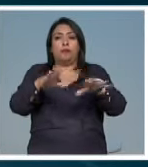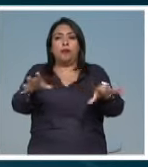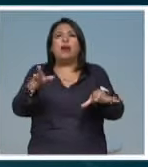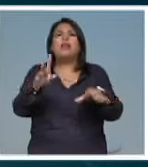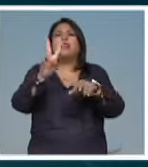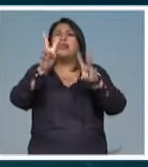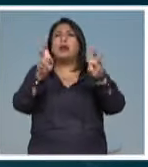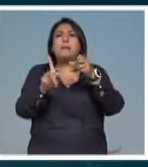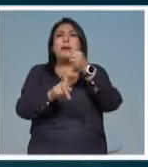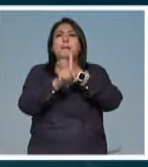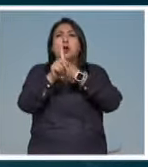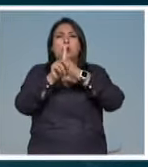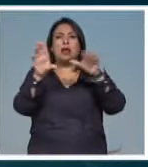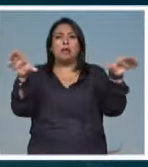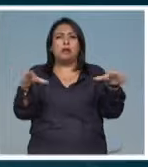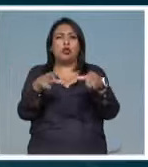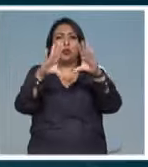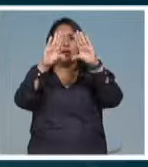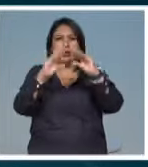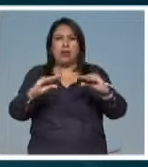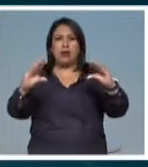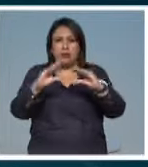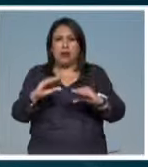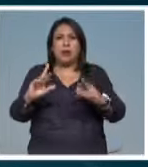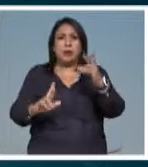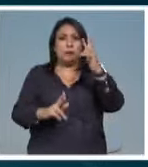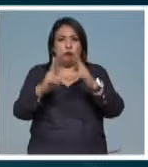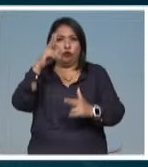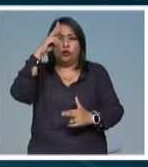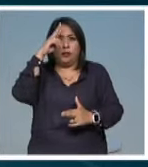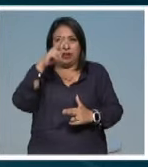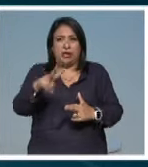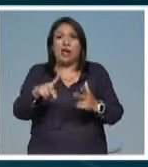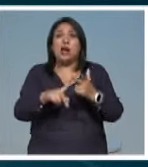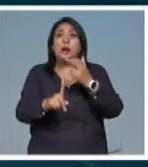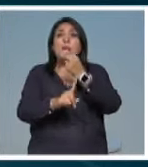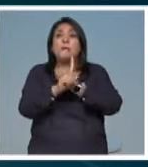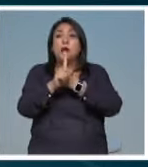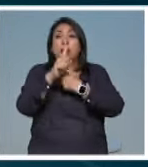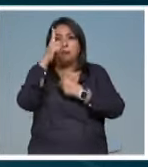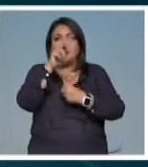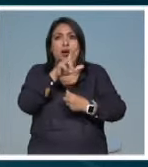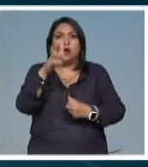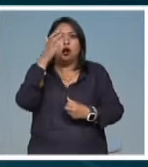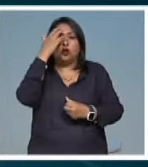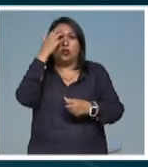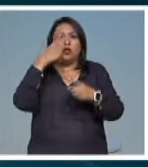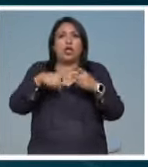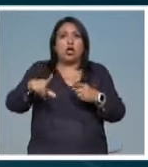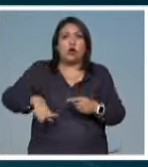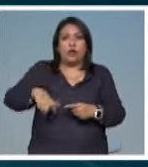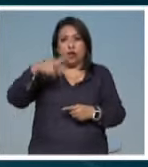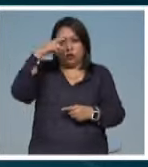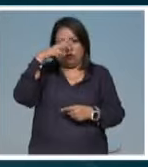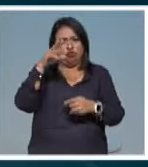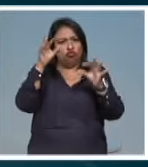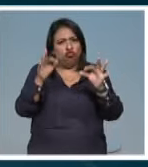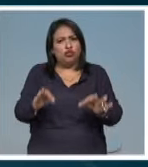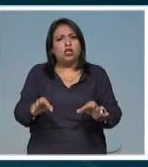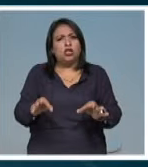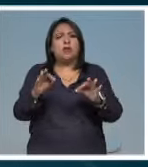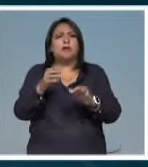que enfrentó la comunidad libanesa durante la Revolución Mexicana, sus dificultades para ser reconocidos por el gobierno de México como ciudadanos